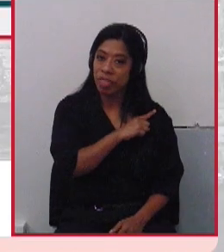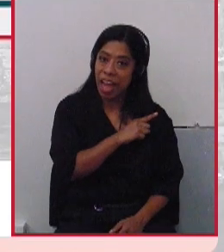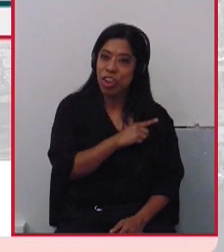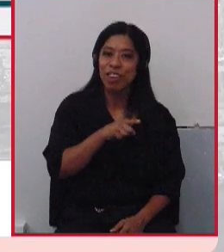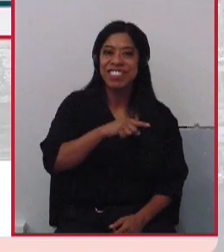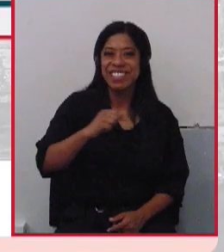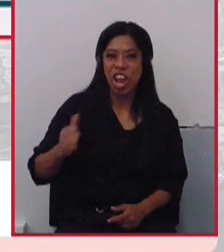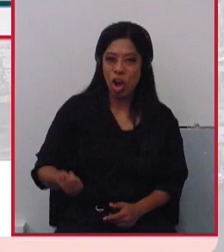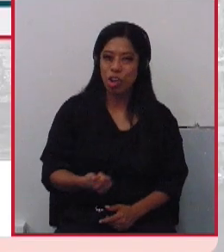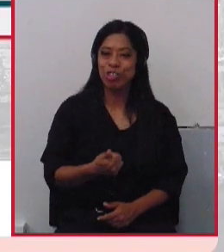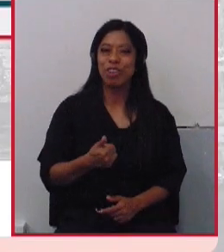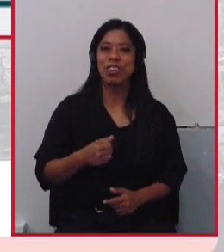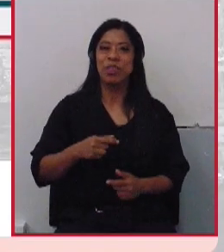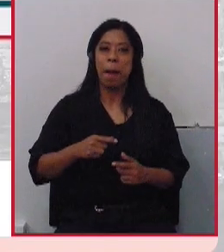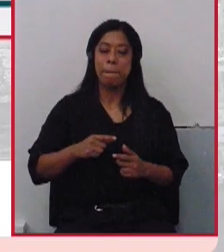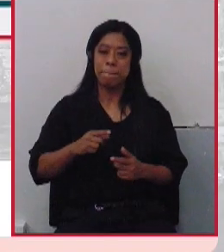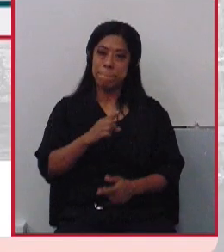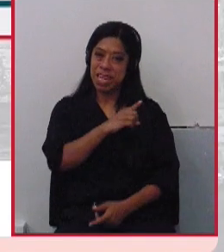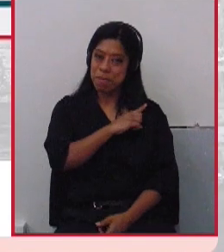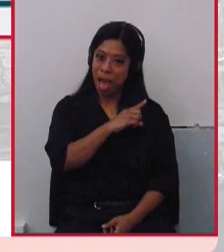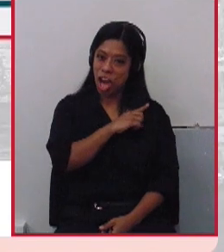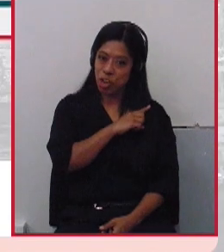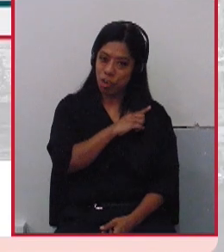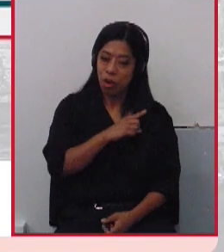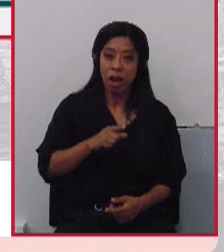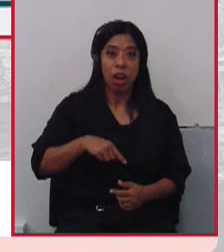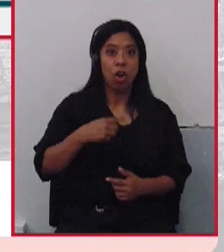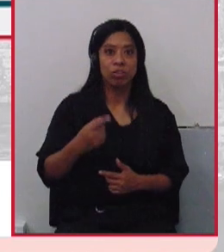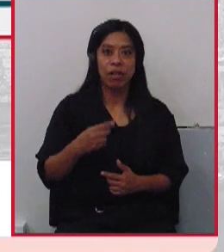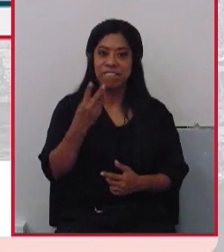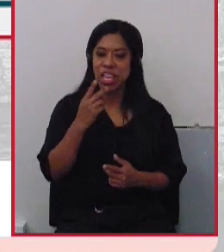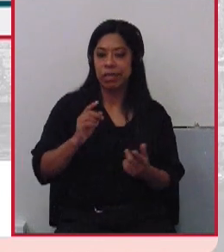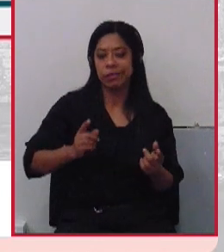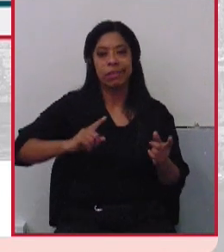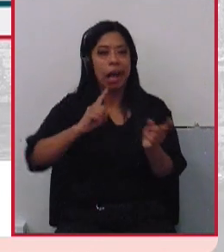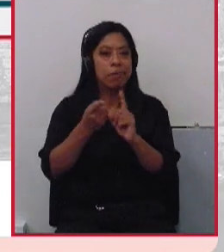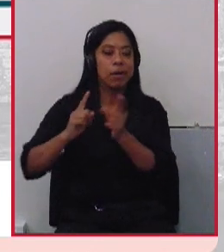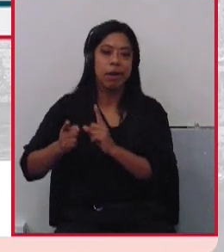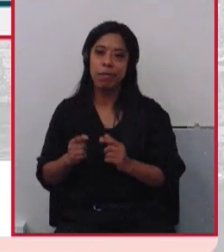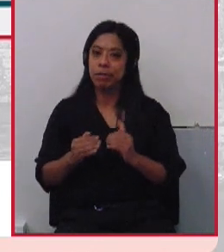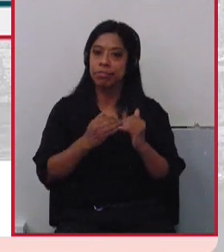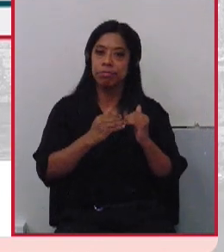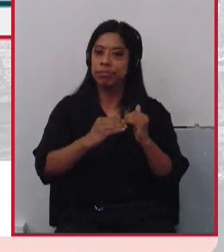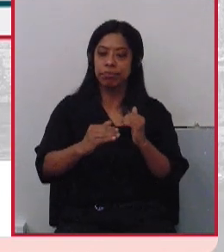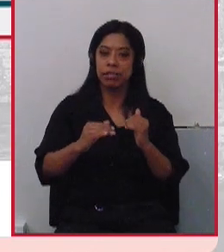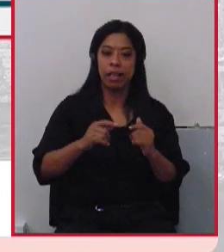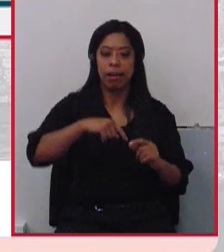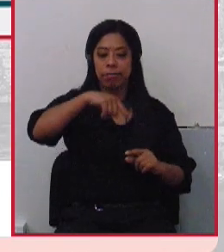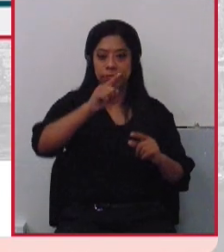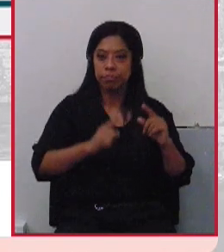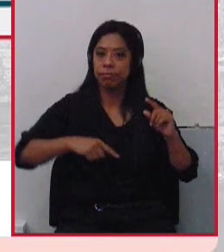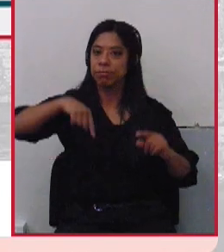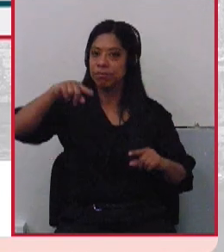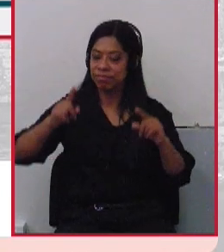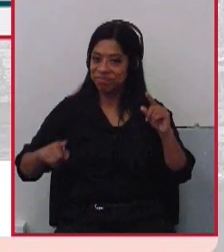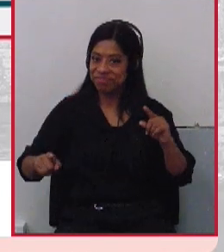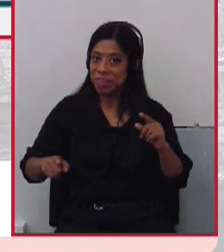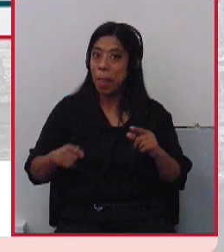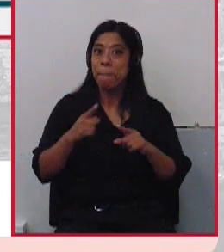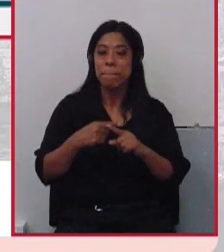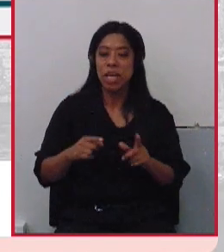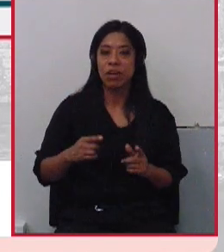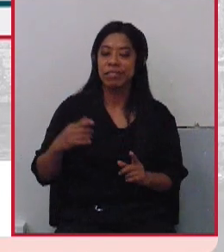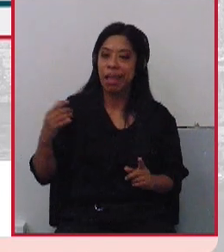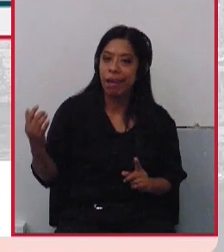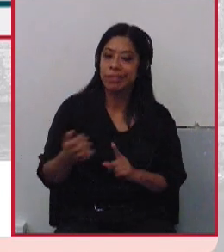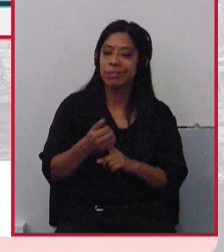verde es la presencia de sulfuros primarios. Y como ustedes ven, es errático, no es parejo. Pero ya lo que hemos logrado alcanzar